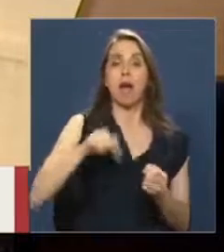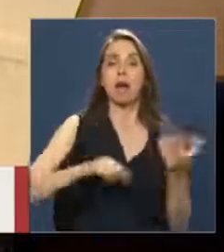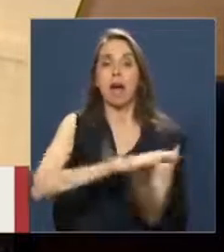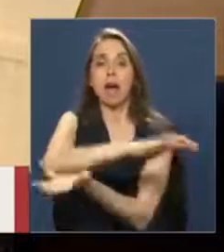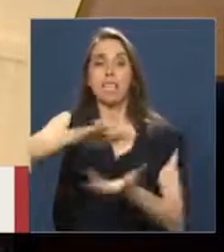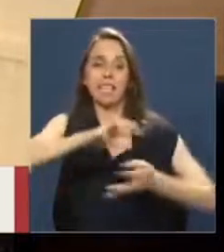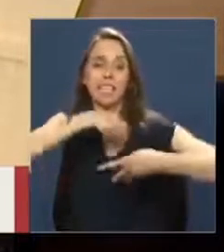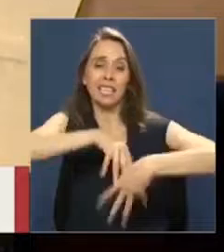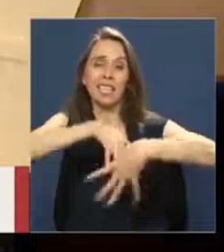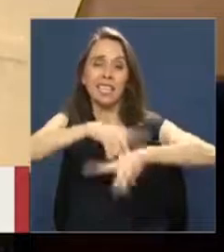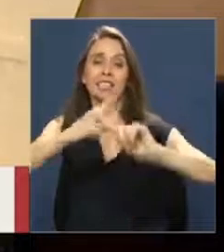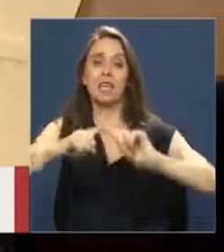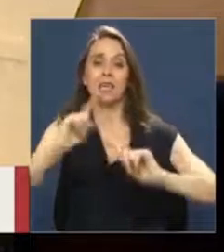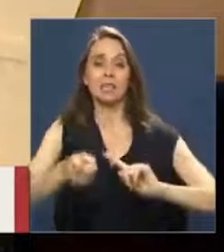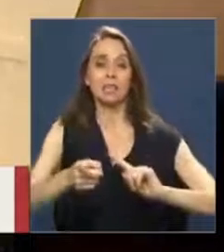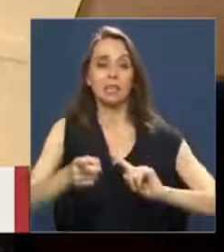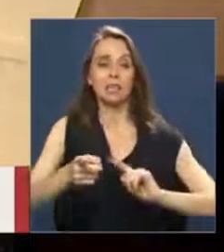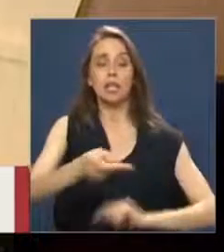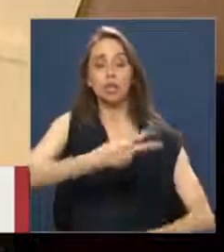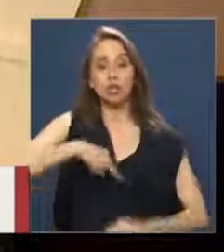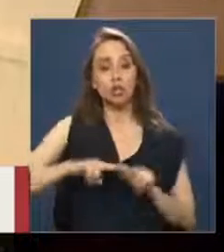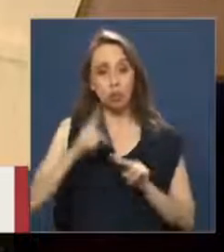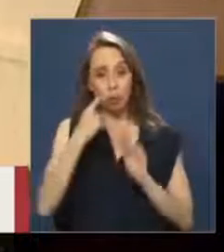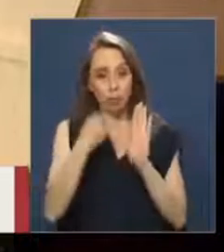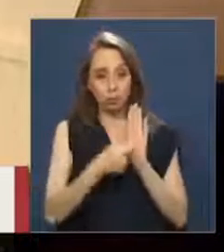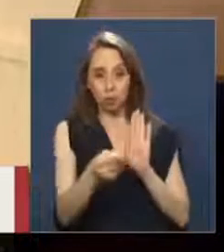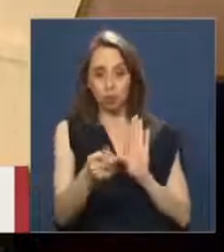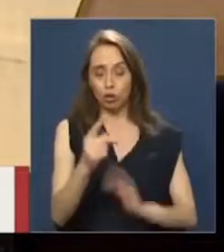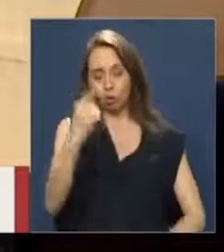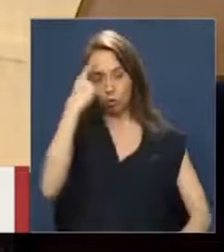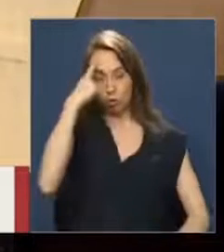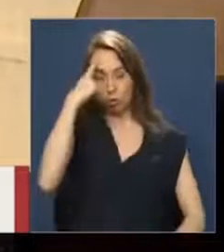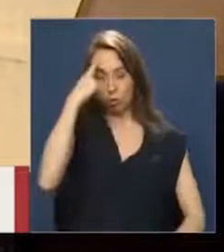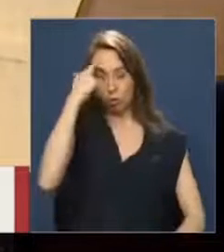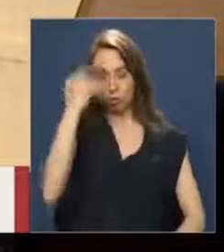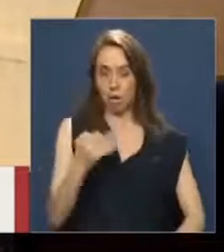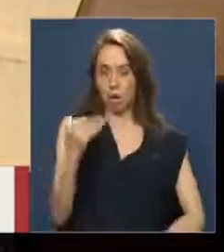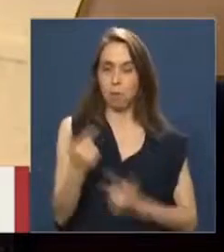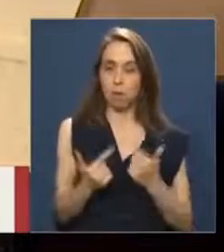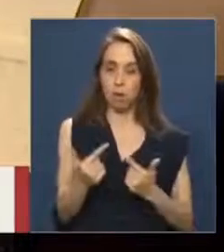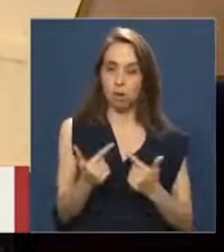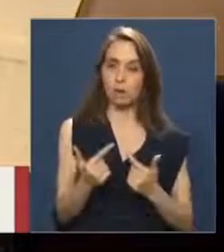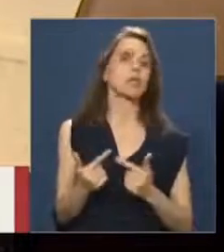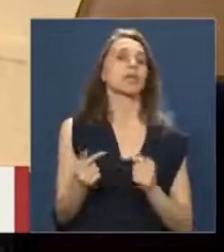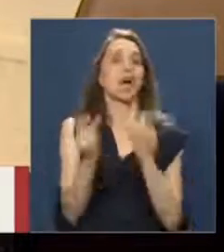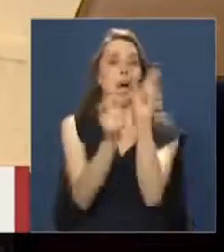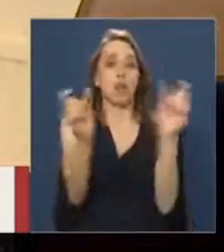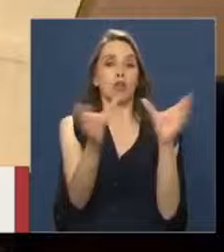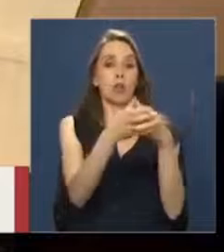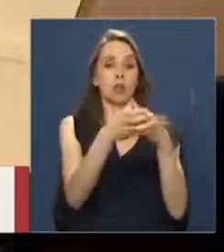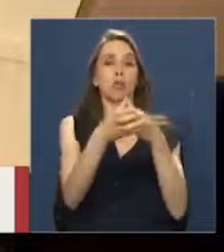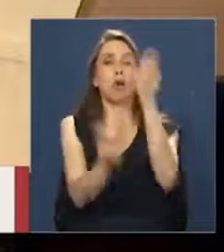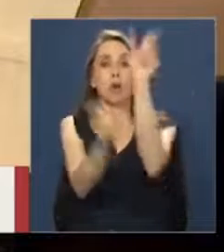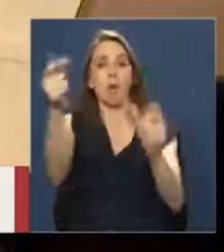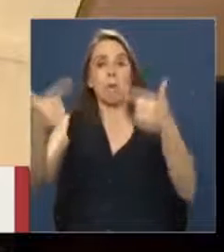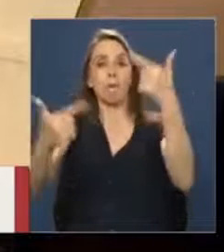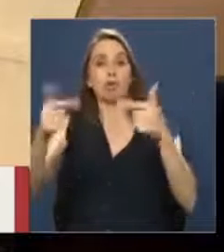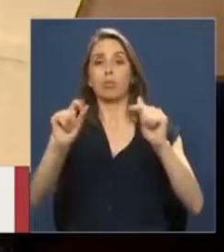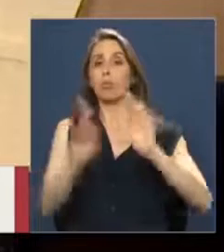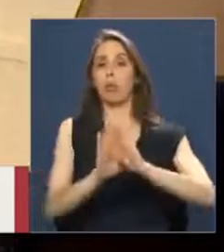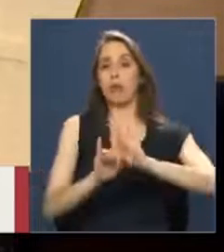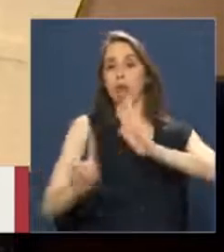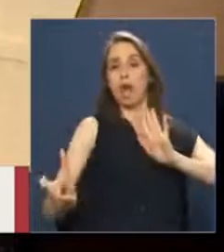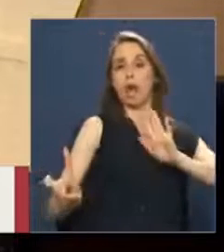crisis es no solo hacer un gesto, sino tener la convicción política de que el mundo político ya no puede estar alejado